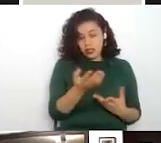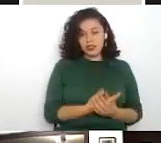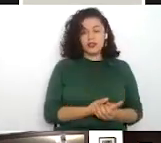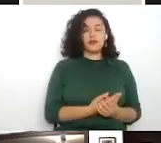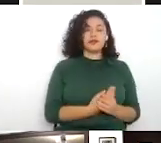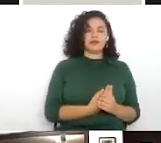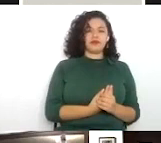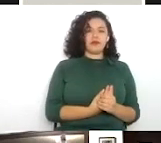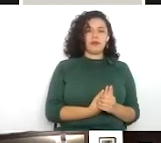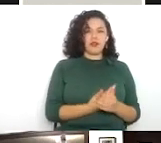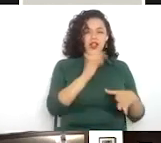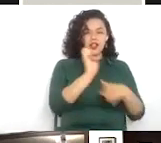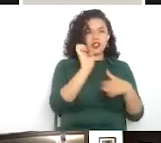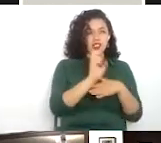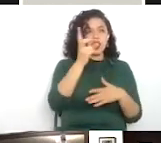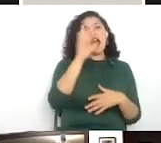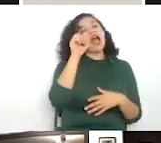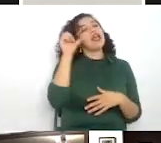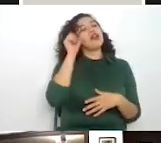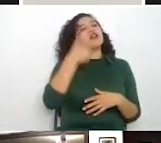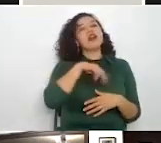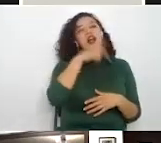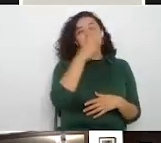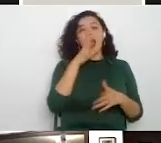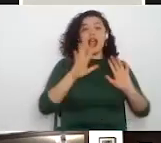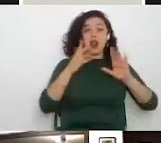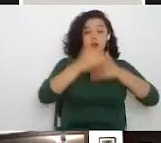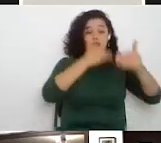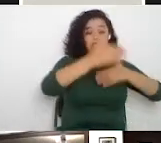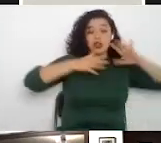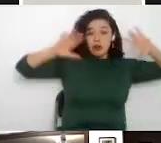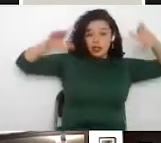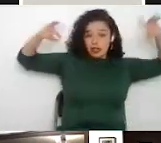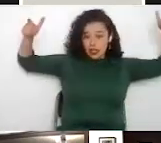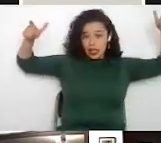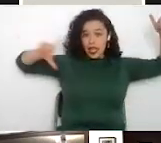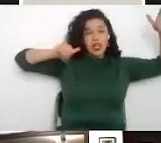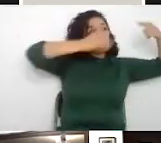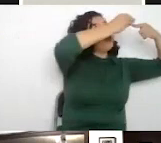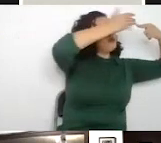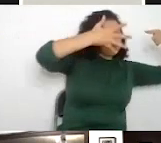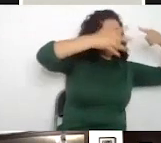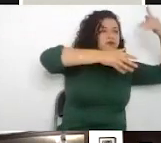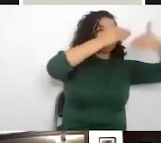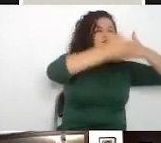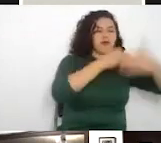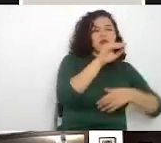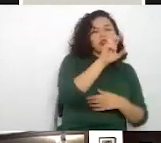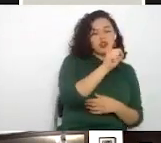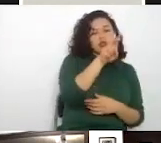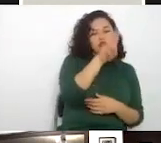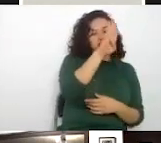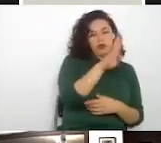cuando, como ayer lo mencionábamos, podemos tener el macro proceso y dividir en subprocesos. Y de igual manera serían